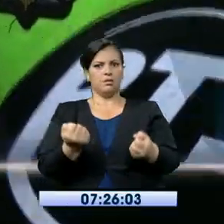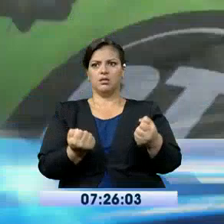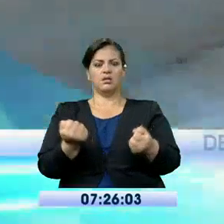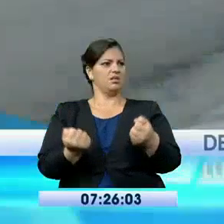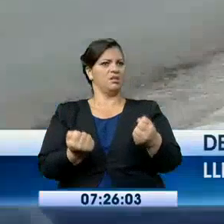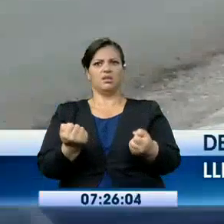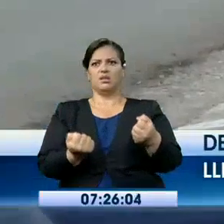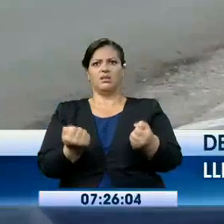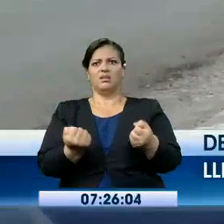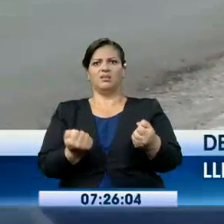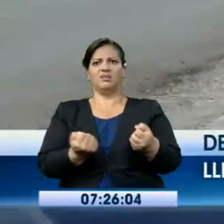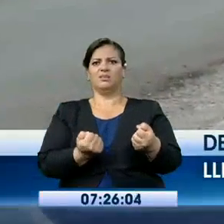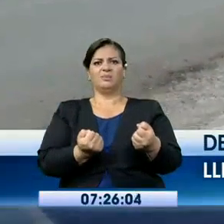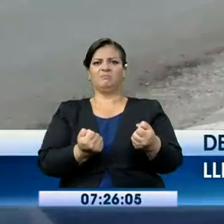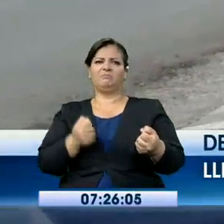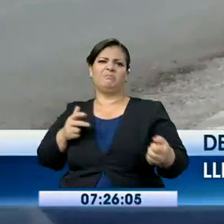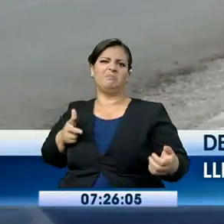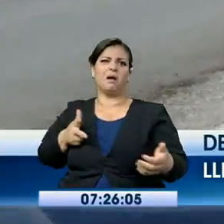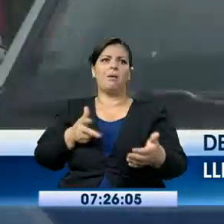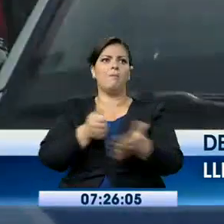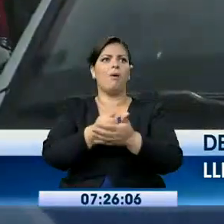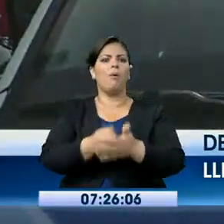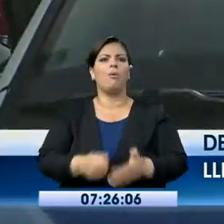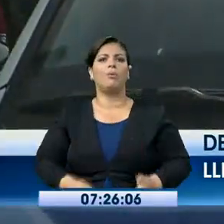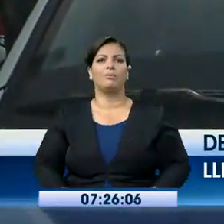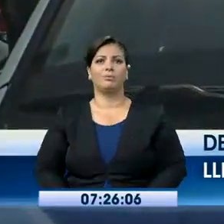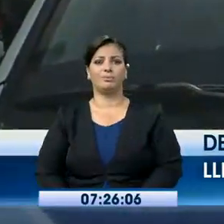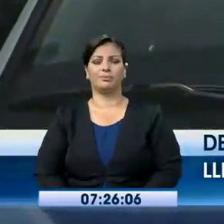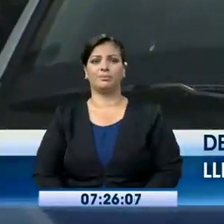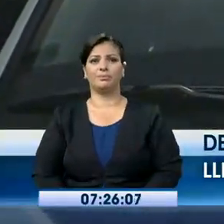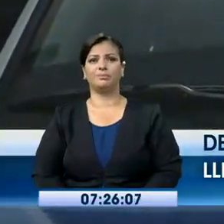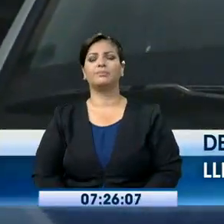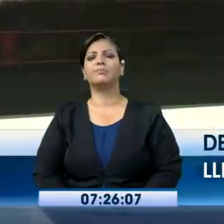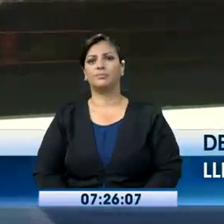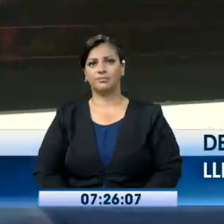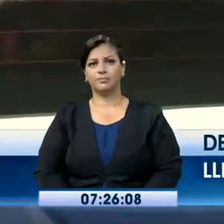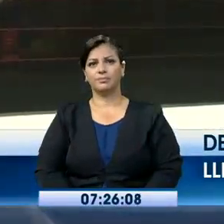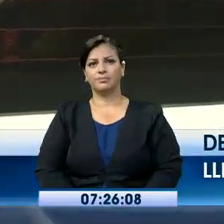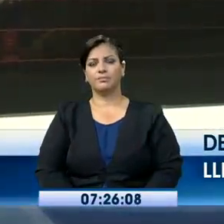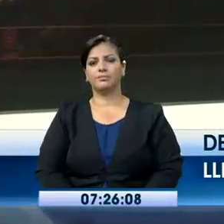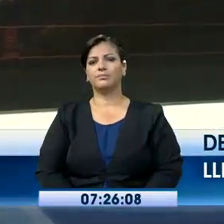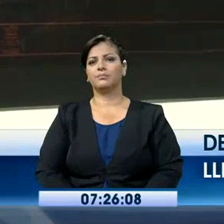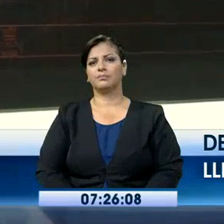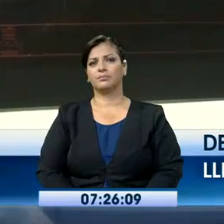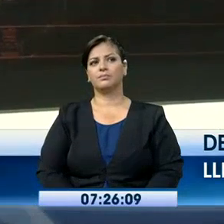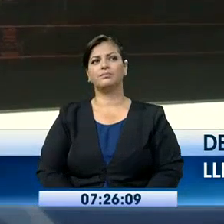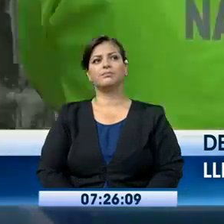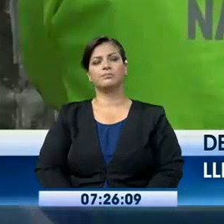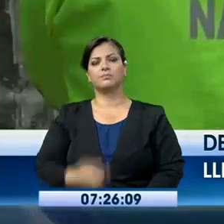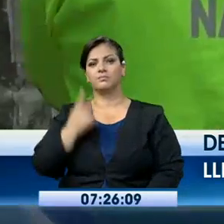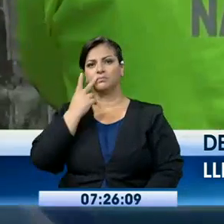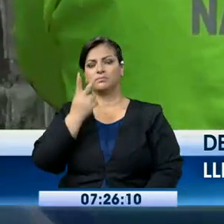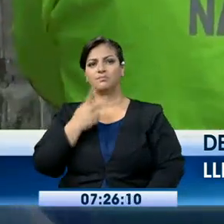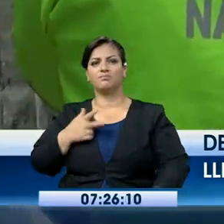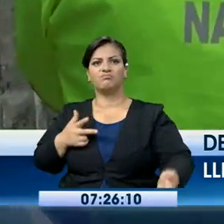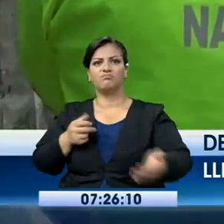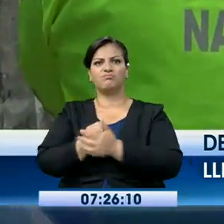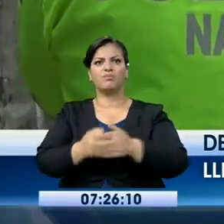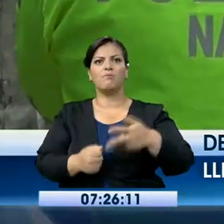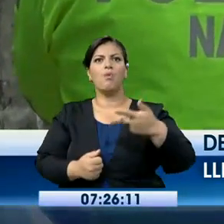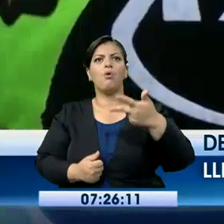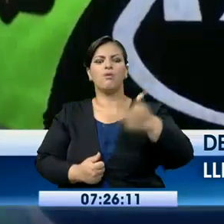maleza. Esa motocicleta utilizada en el robo está en los patios de la Policía Judicial, que ya trabaja en la identificación de